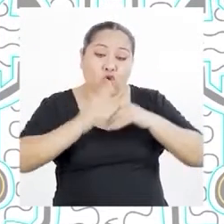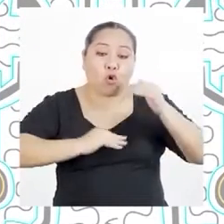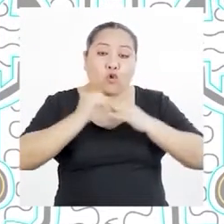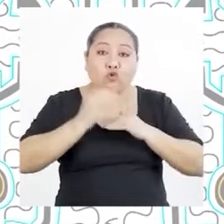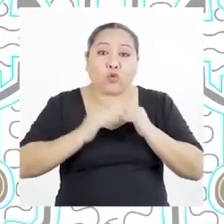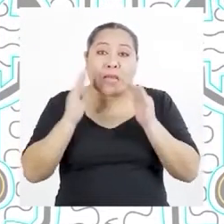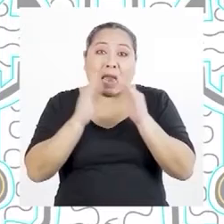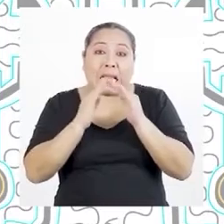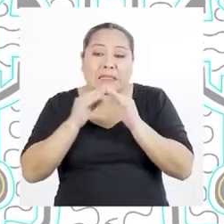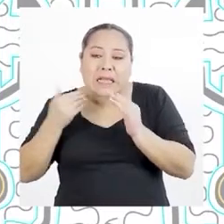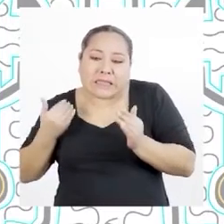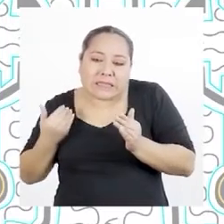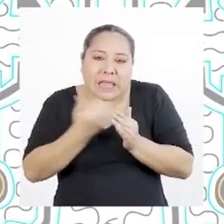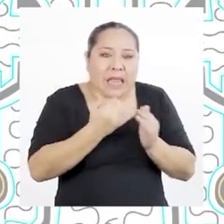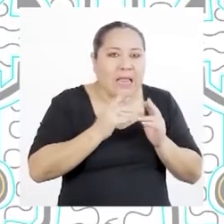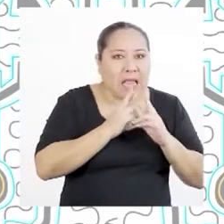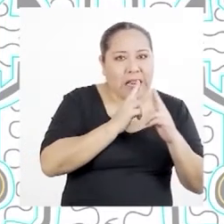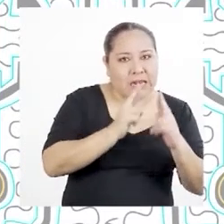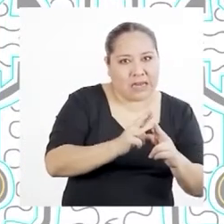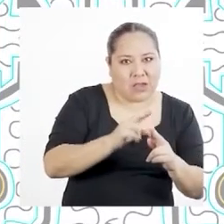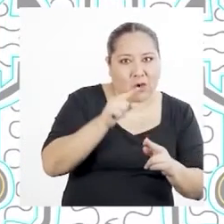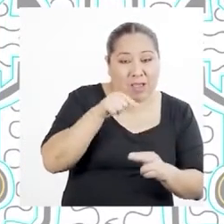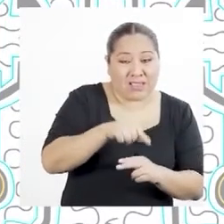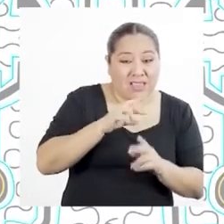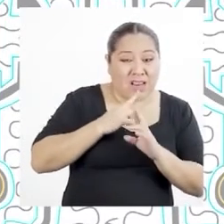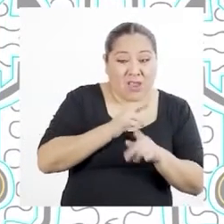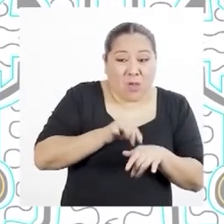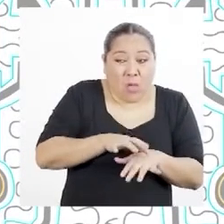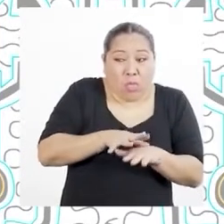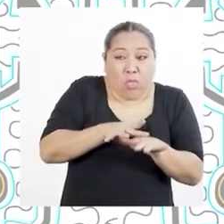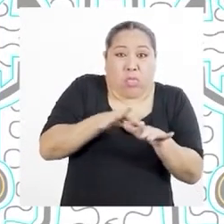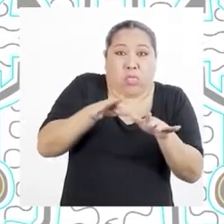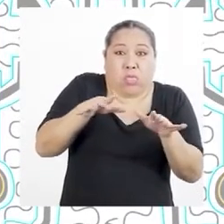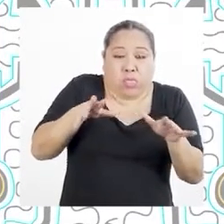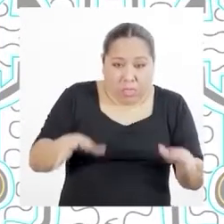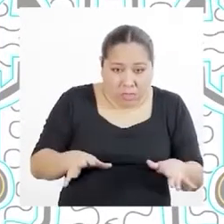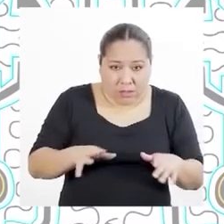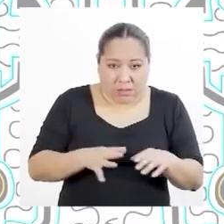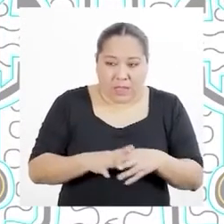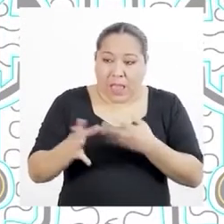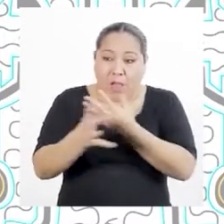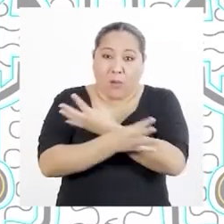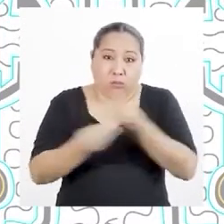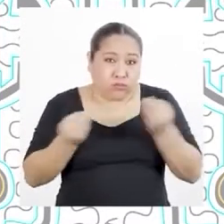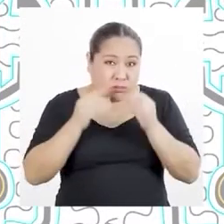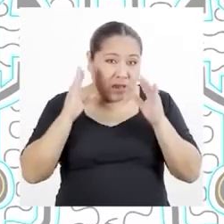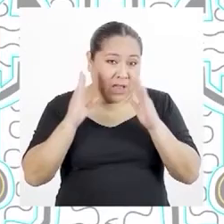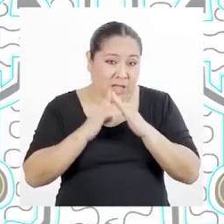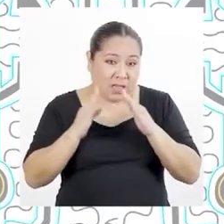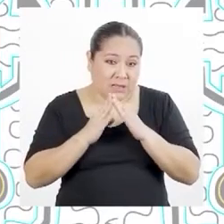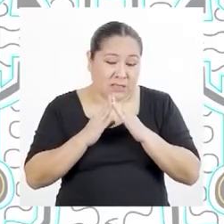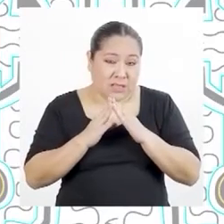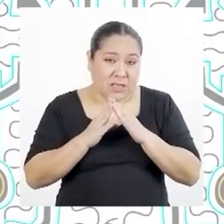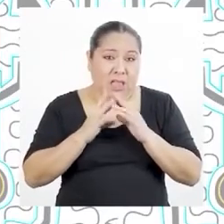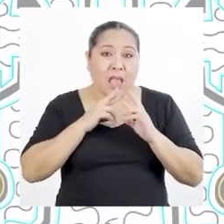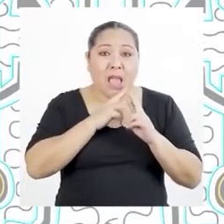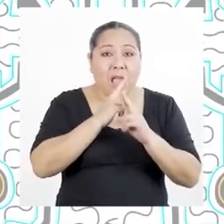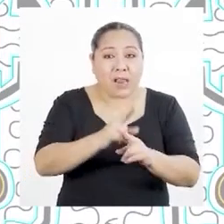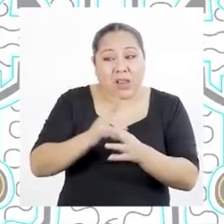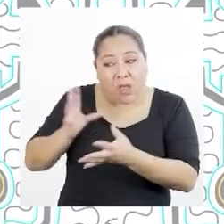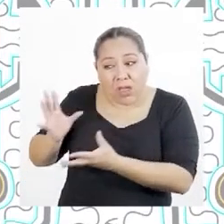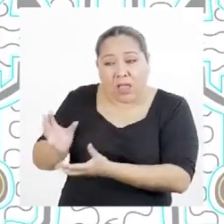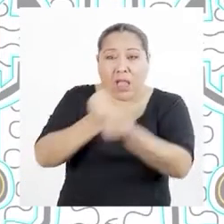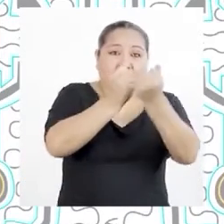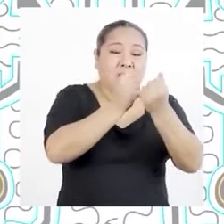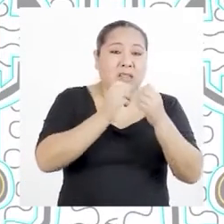río, porque este puede desbordarse, destruir la casa. El río puede llevarse